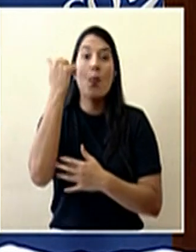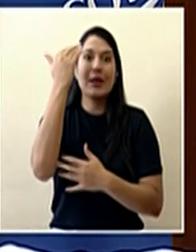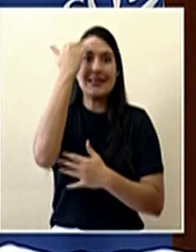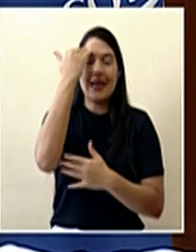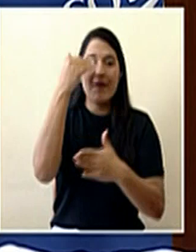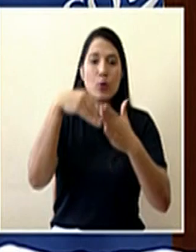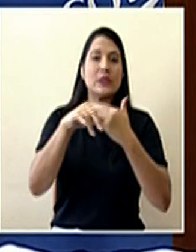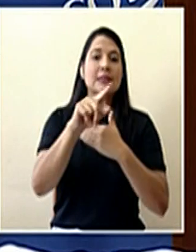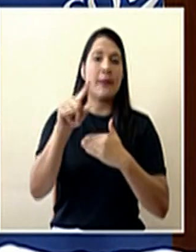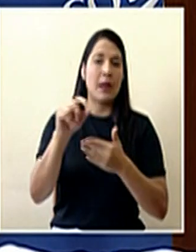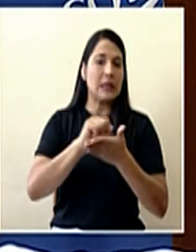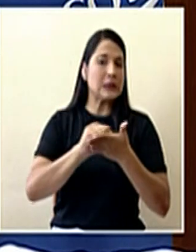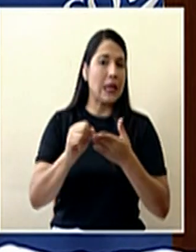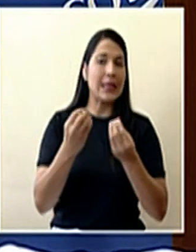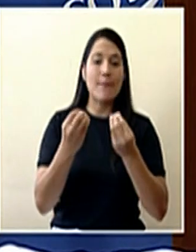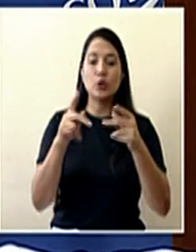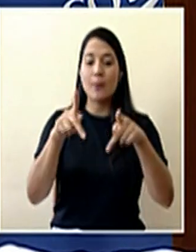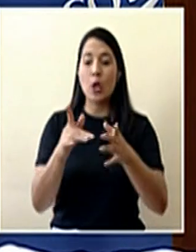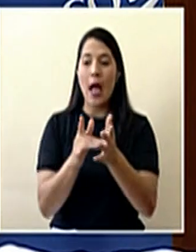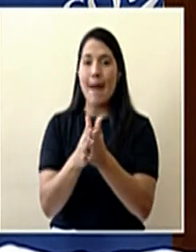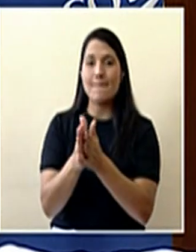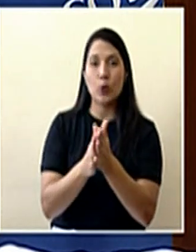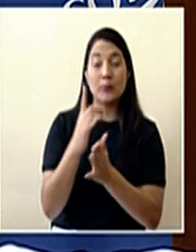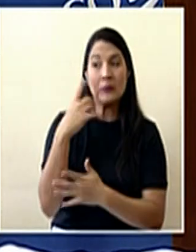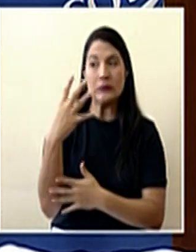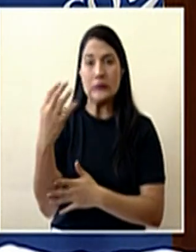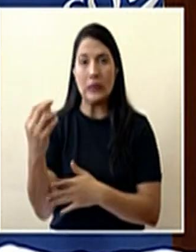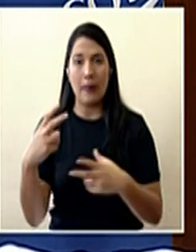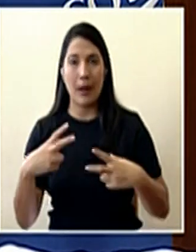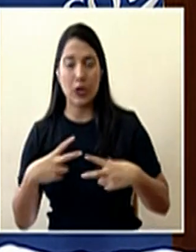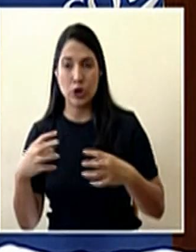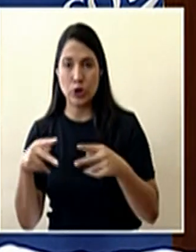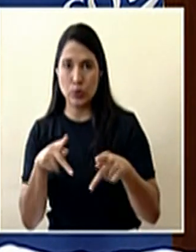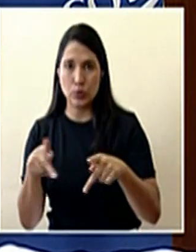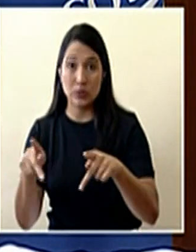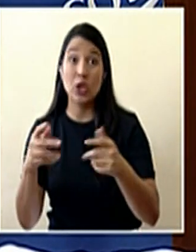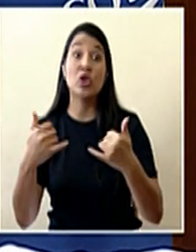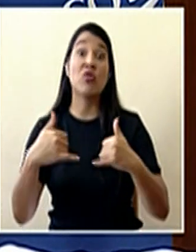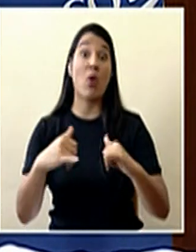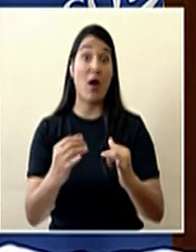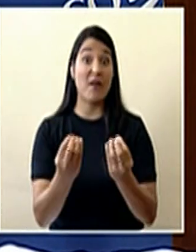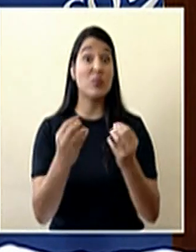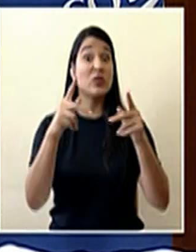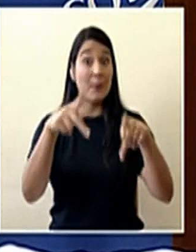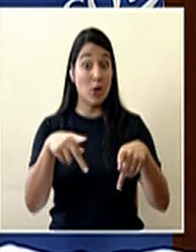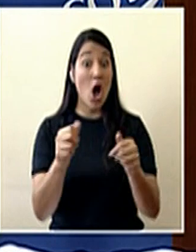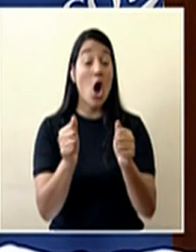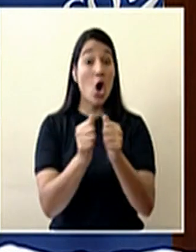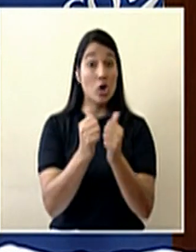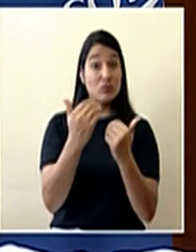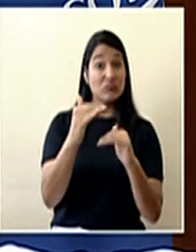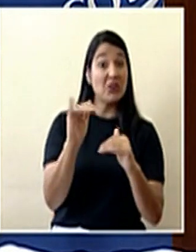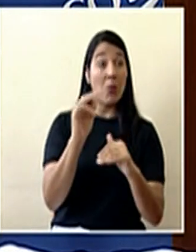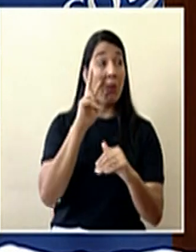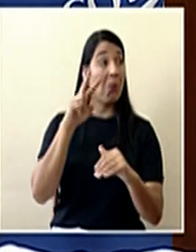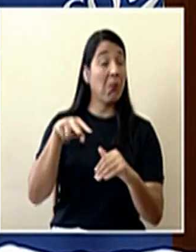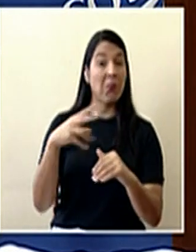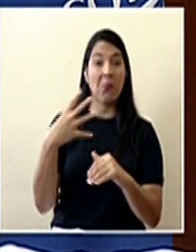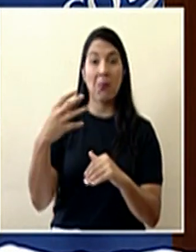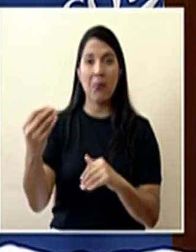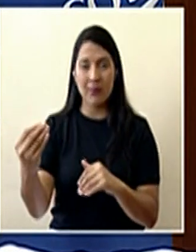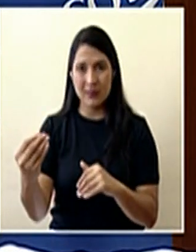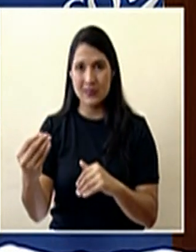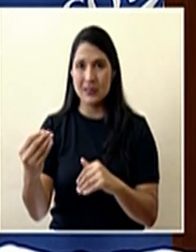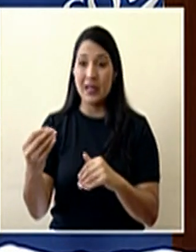todavía vemos que hay gente que quiere desafiar esas medidas restrictivas que hemos puesto para evitar tener un escenario